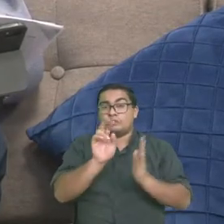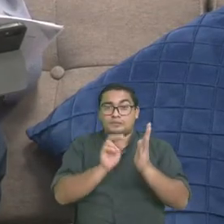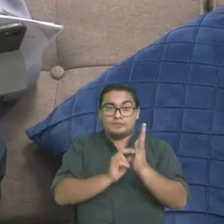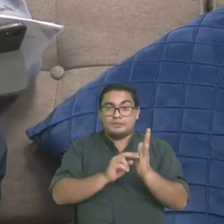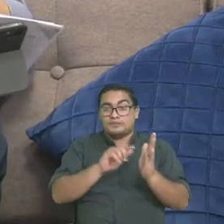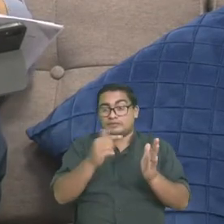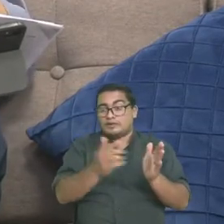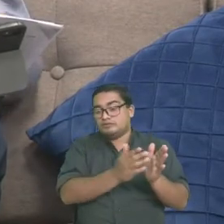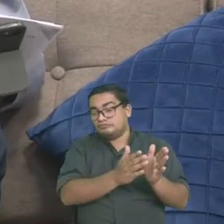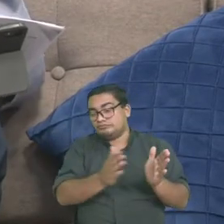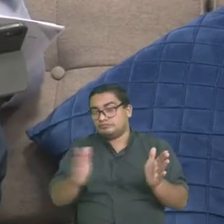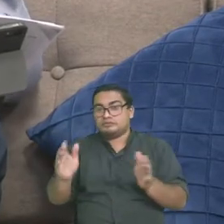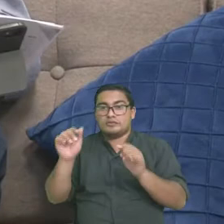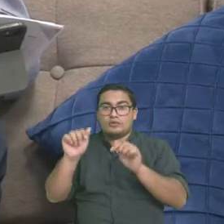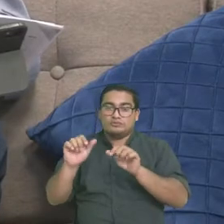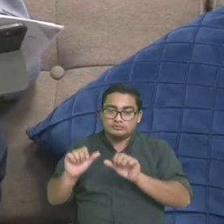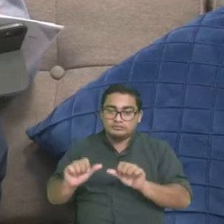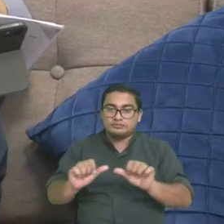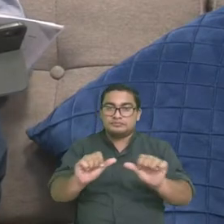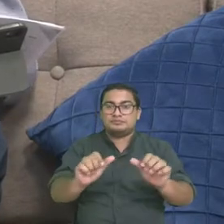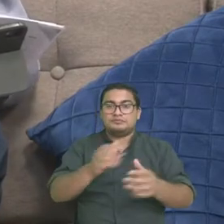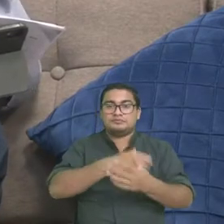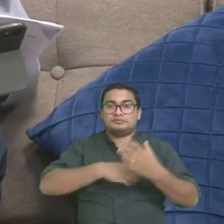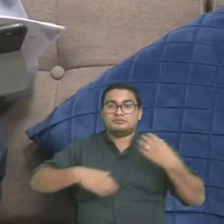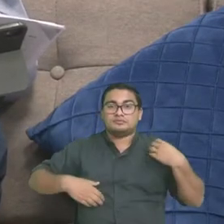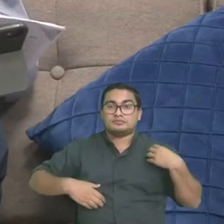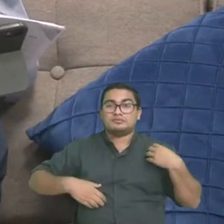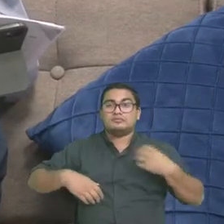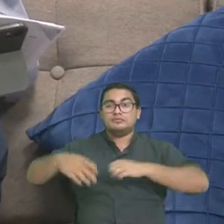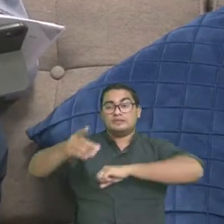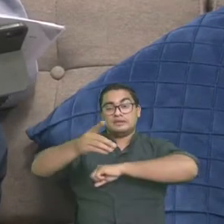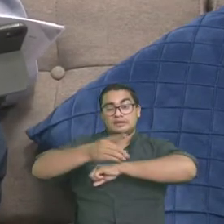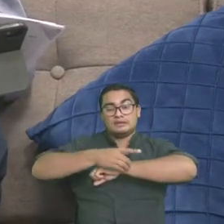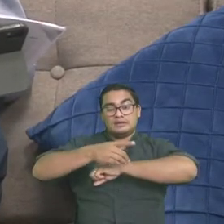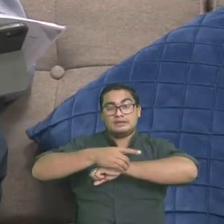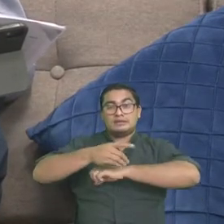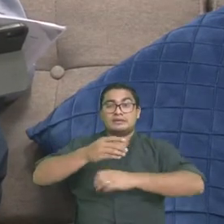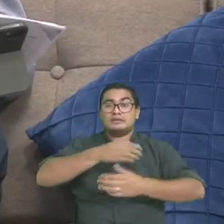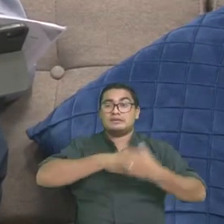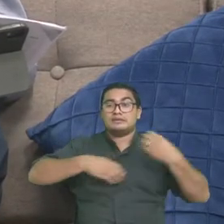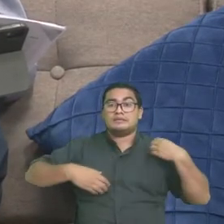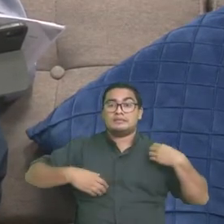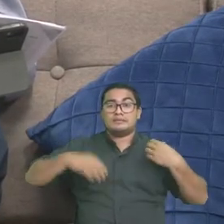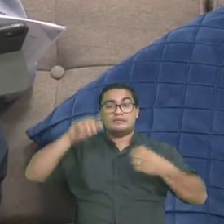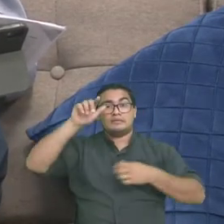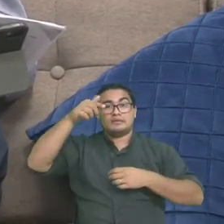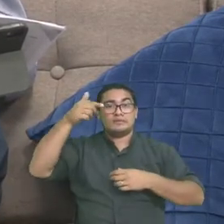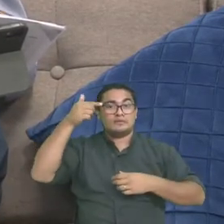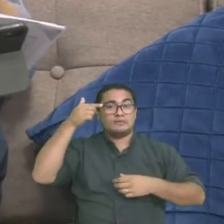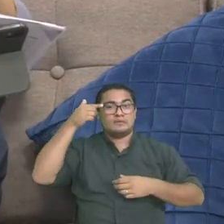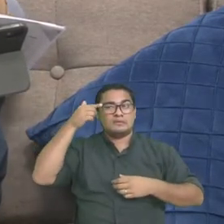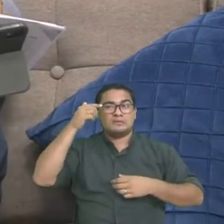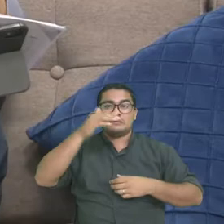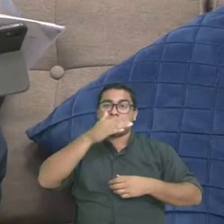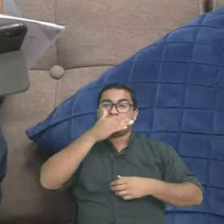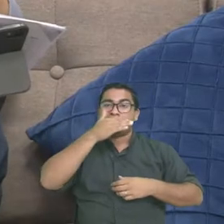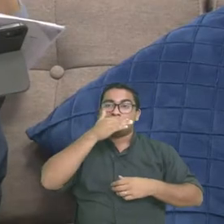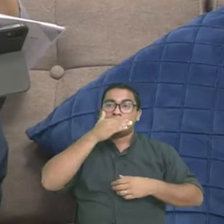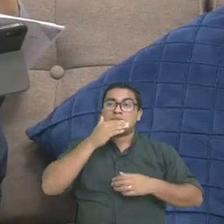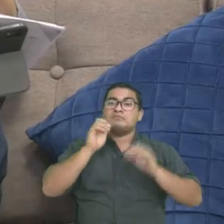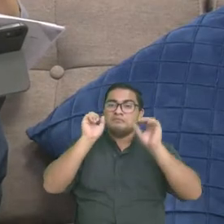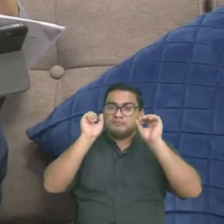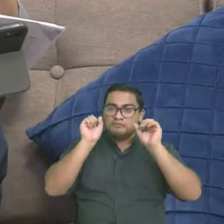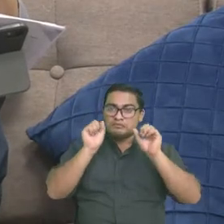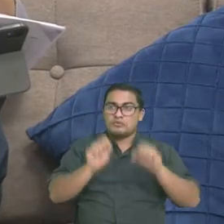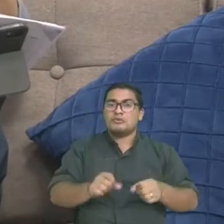la fecha, la gestión del presidente Ortega al frente del gobierno de Reconciliación y Unidad Nacional, ha sido